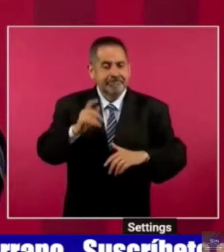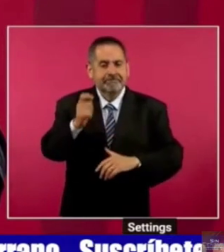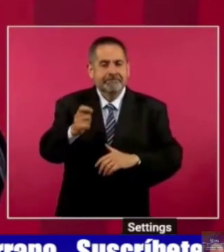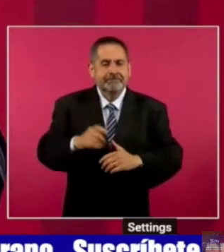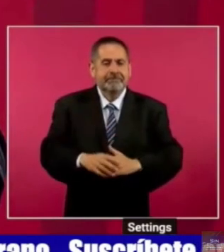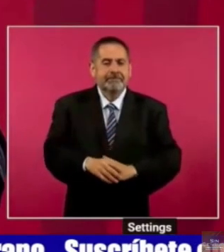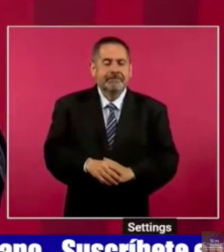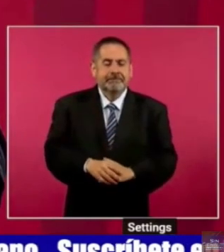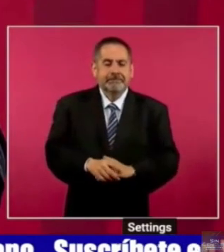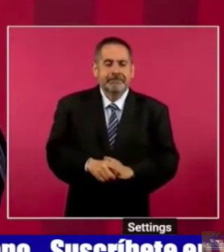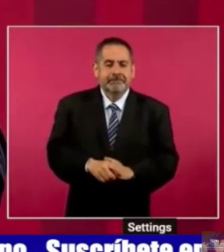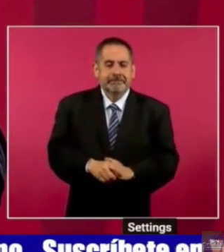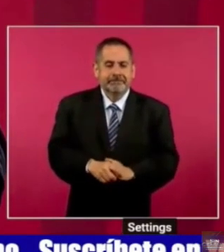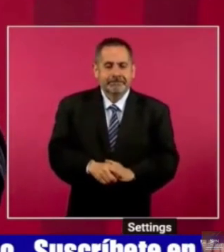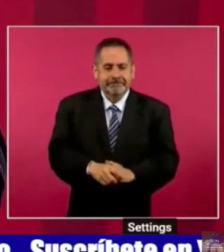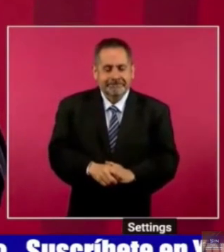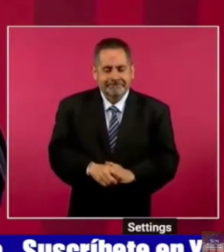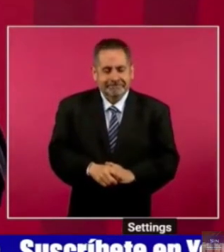que